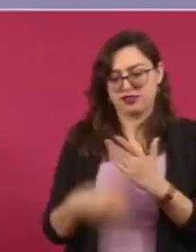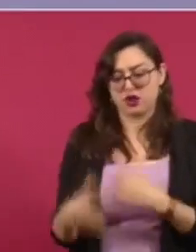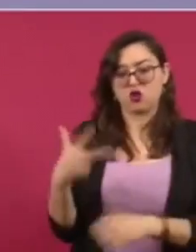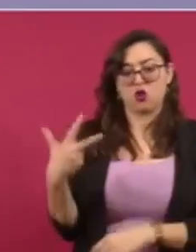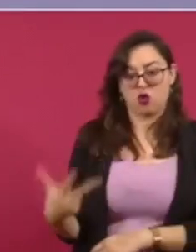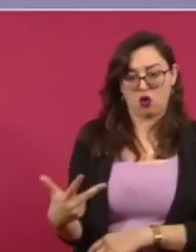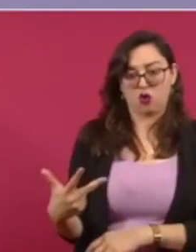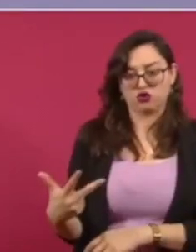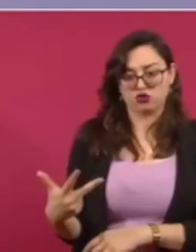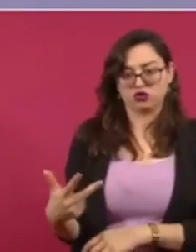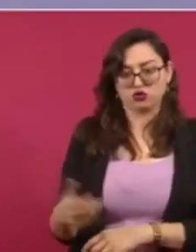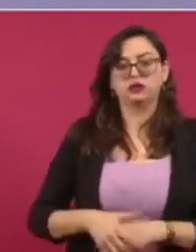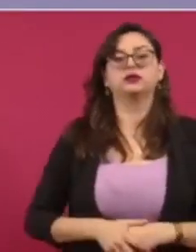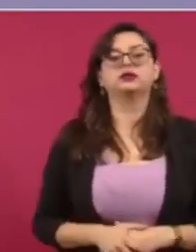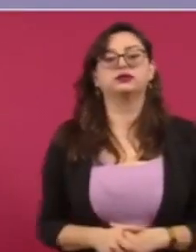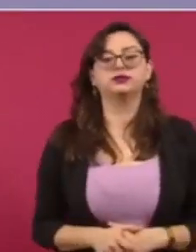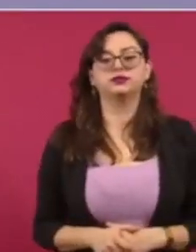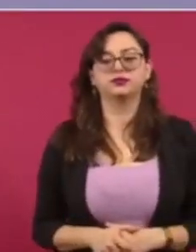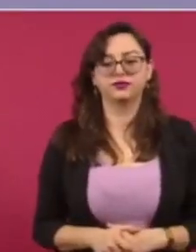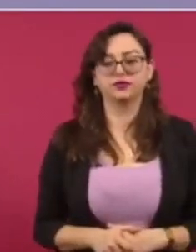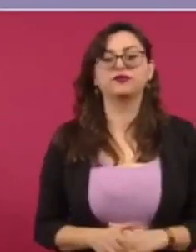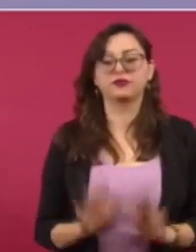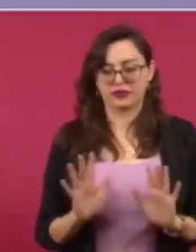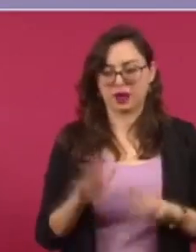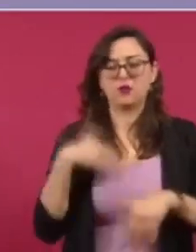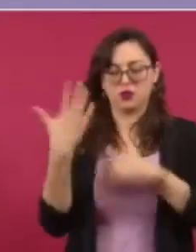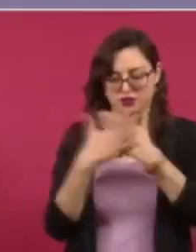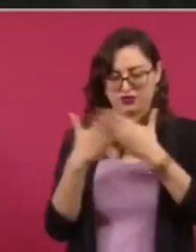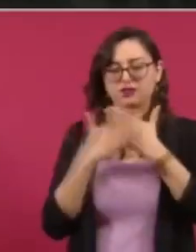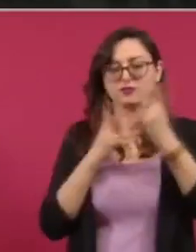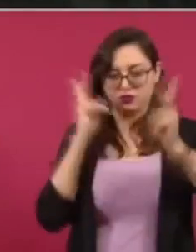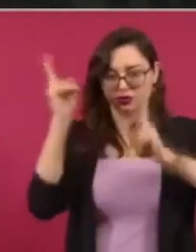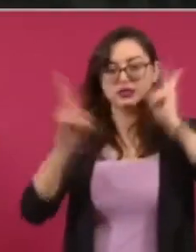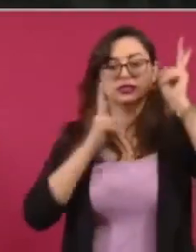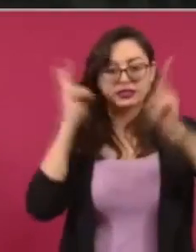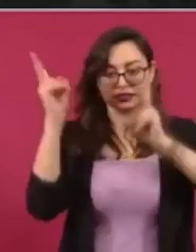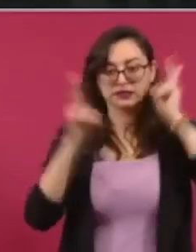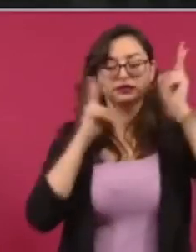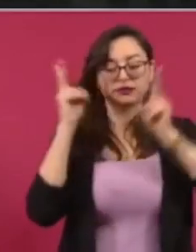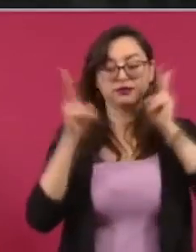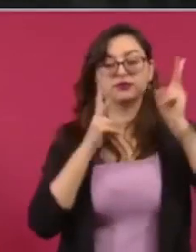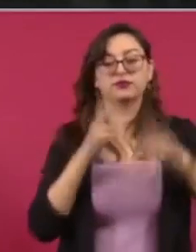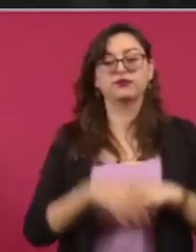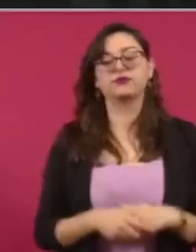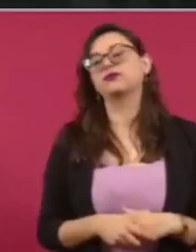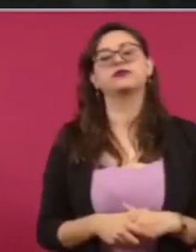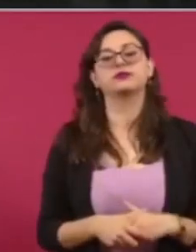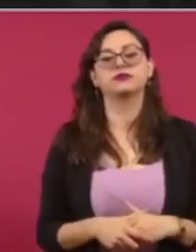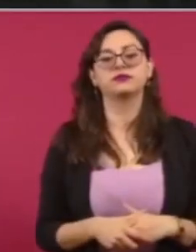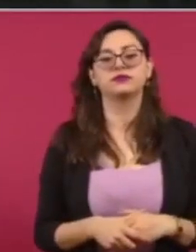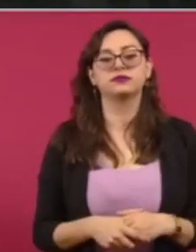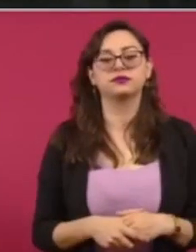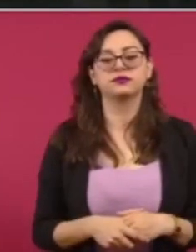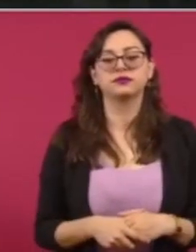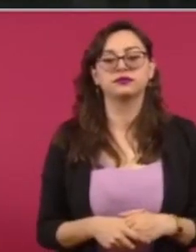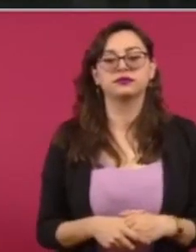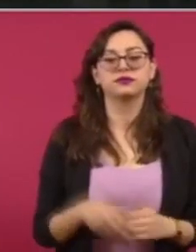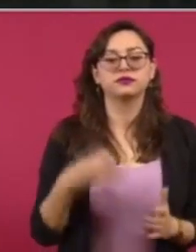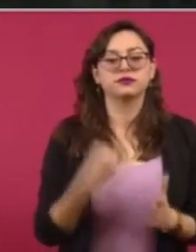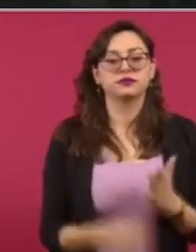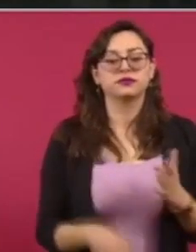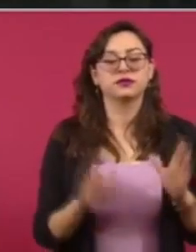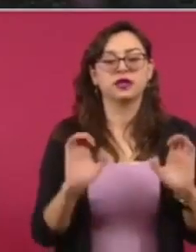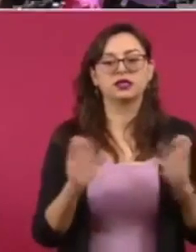la élite de las mujeres que participan y apoyan, trabajan y cobran en la Cuarta